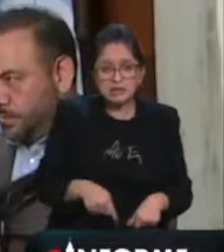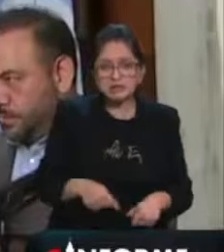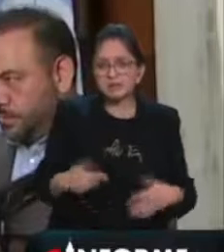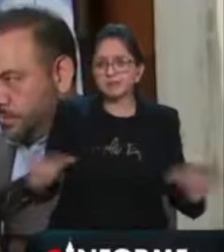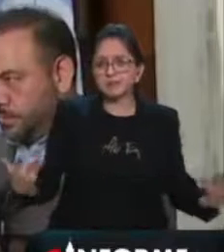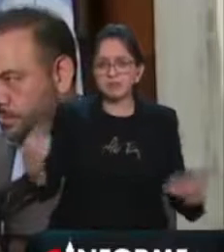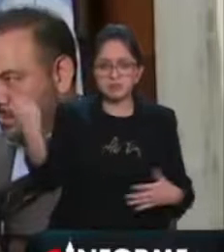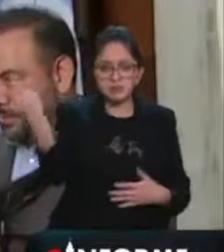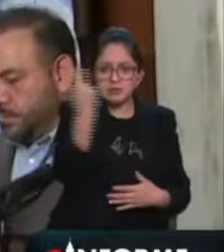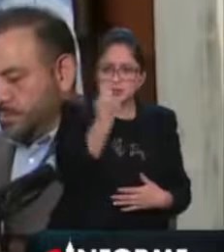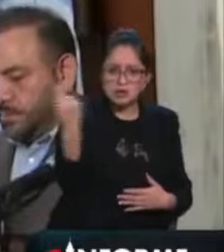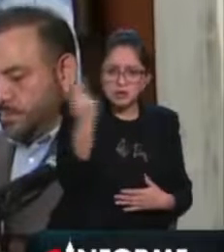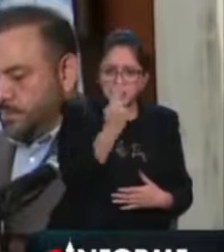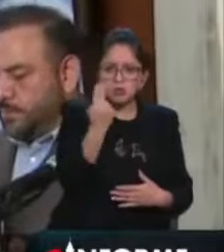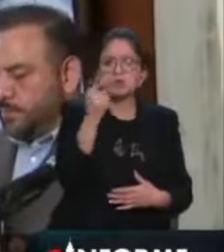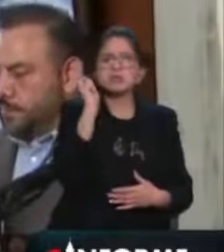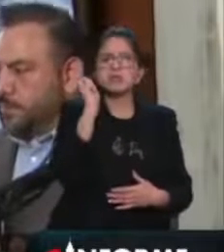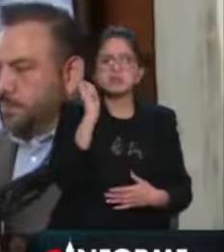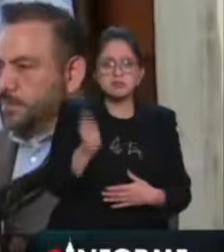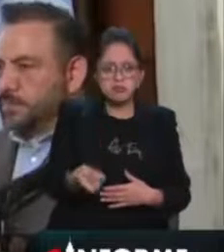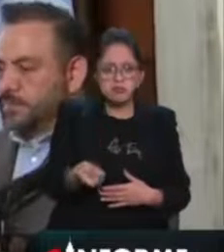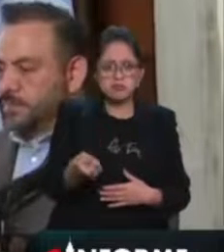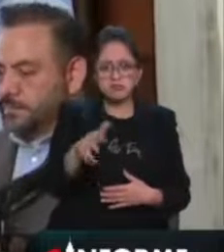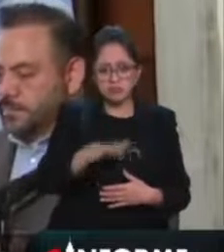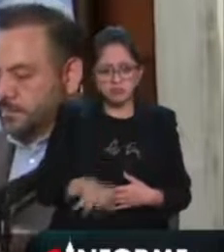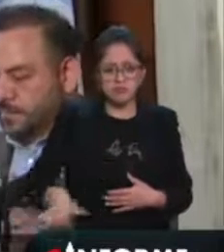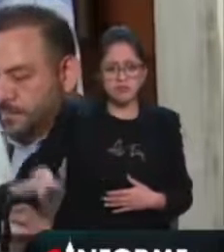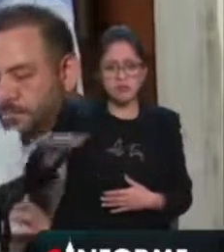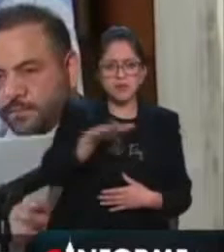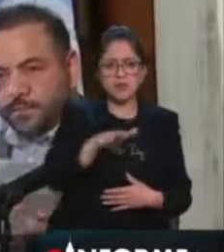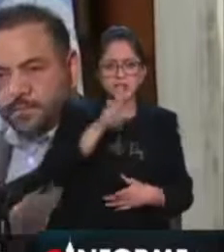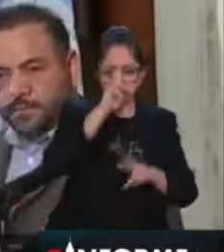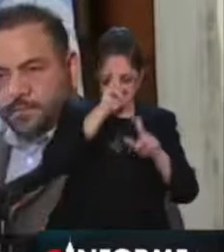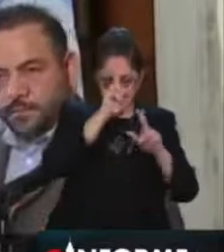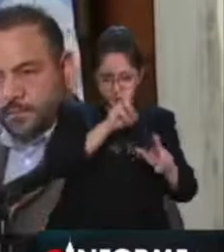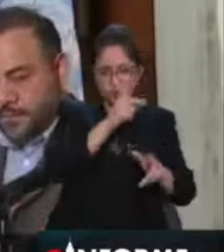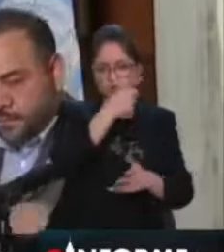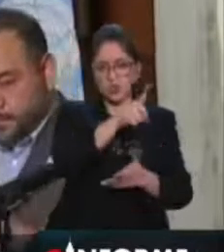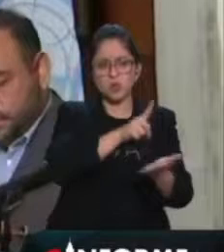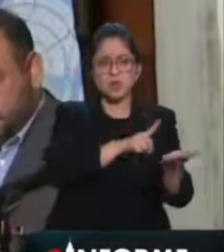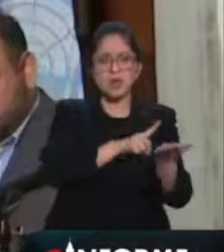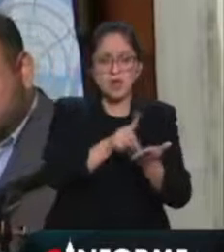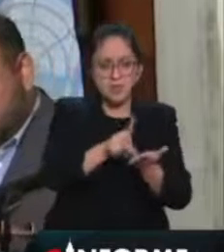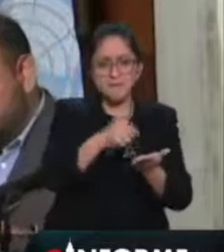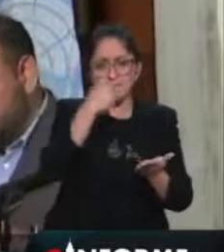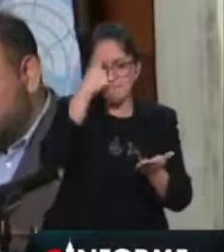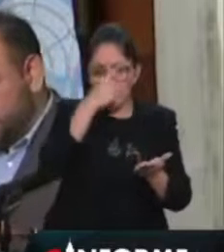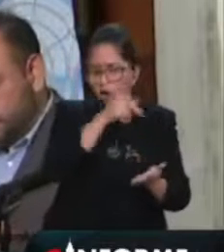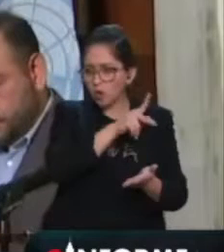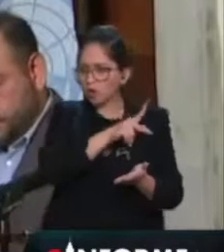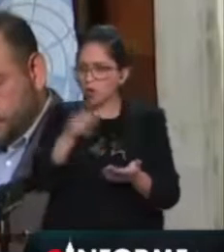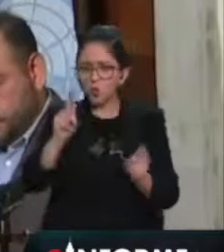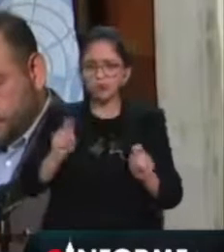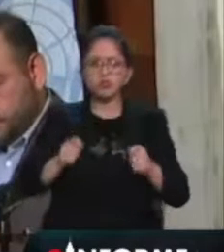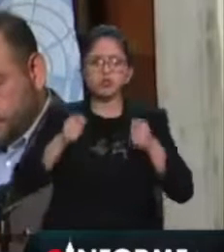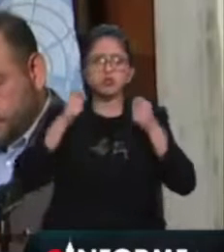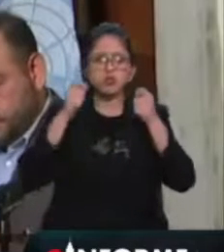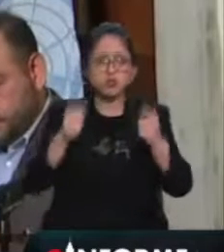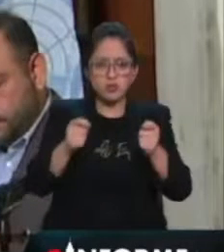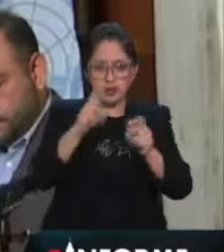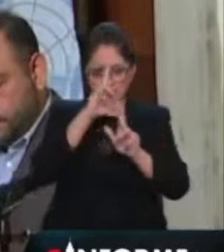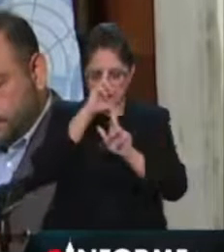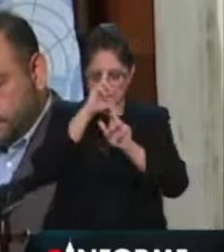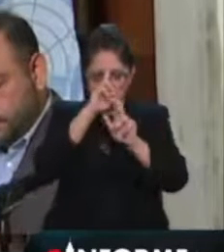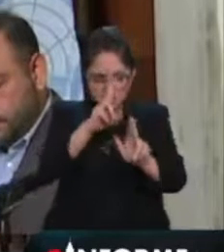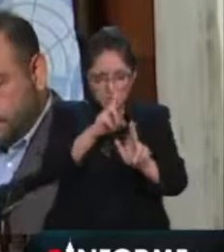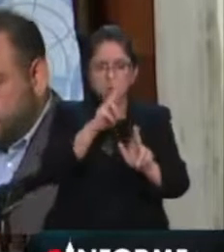para restaurar un Estado de Derecho que nos permita garantizar el pleno respeto y